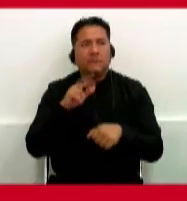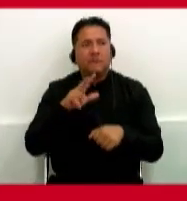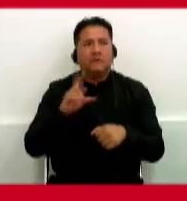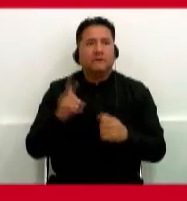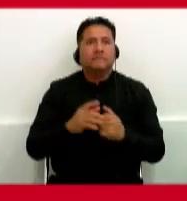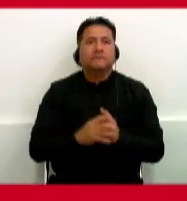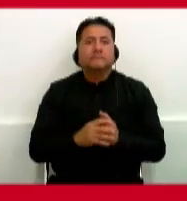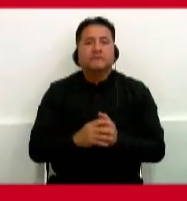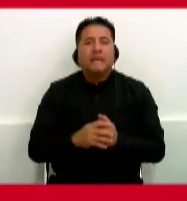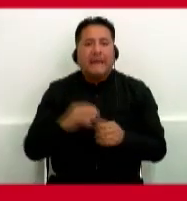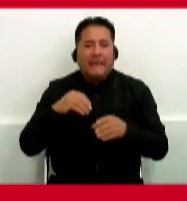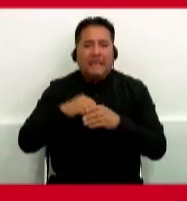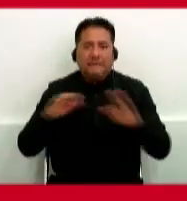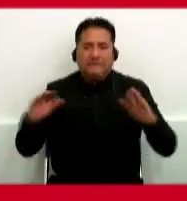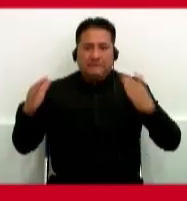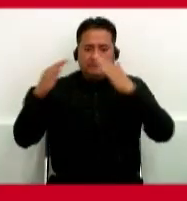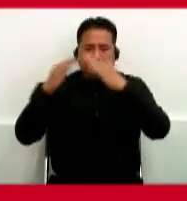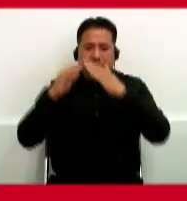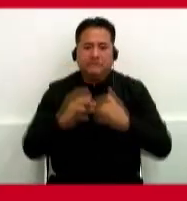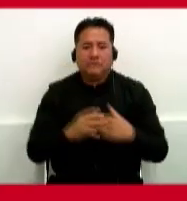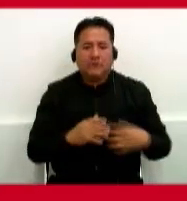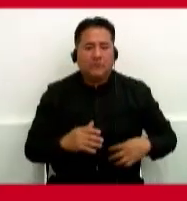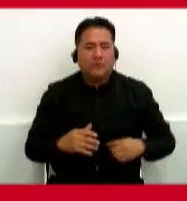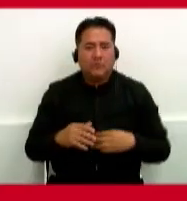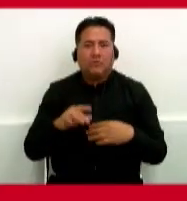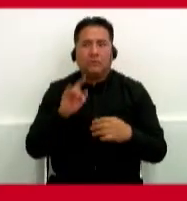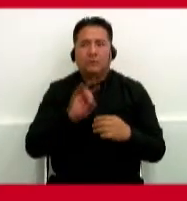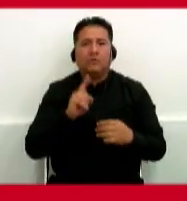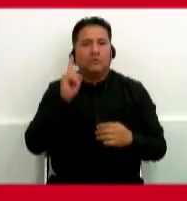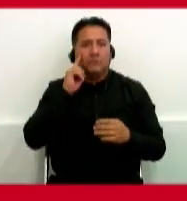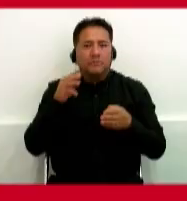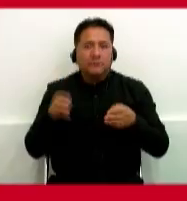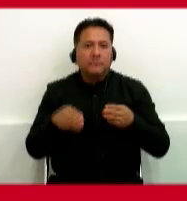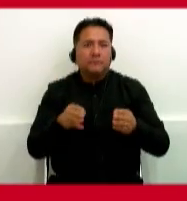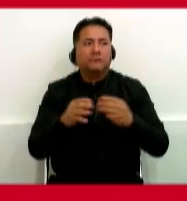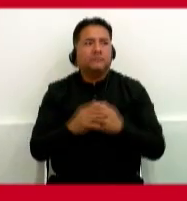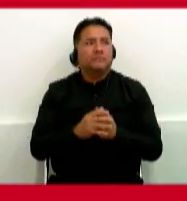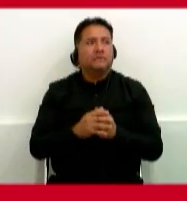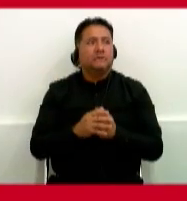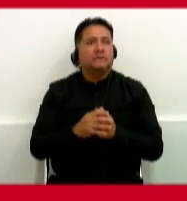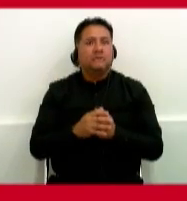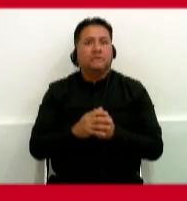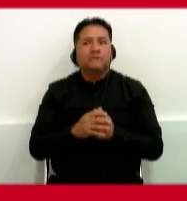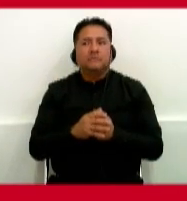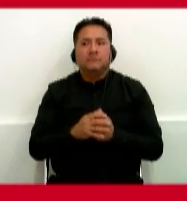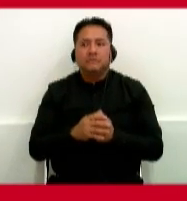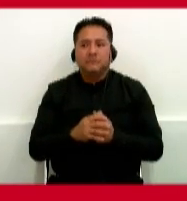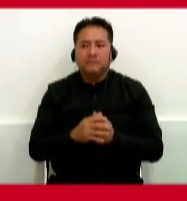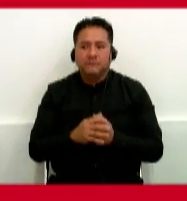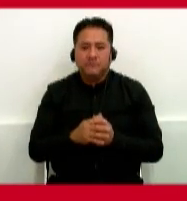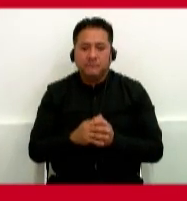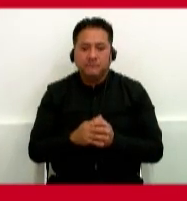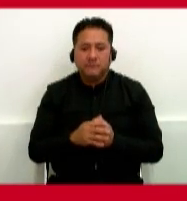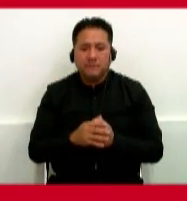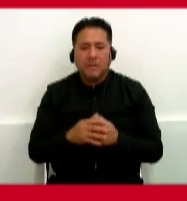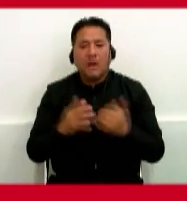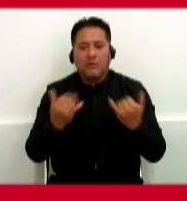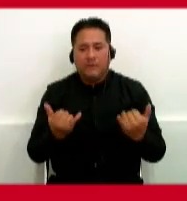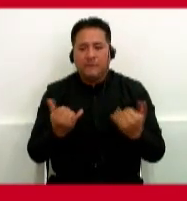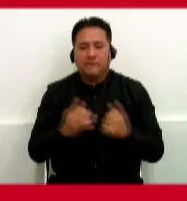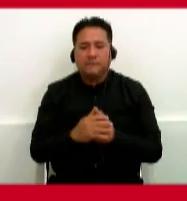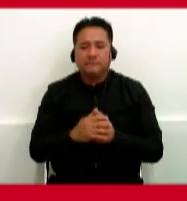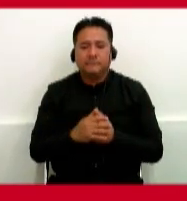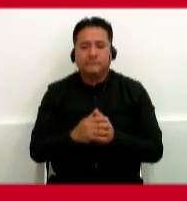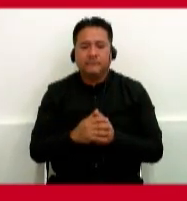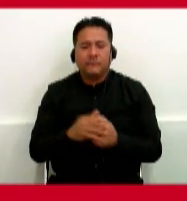peruanos usando la metodología de equilibrio límite y el SSR. Bueno, en esta presentación vamos a